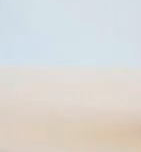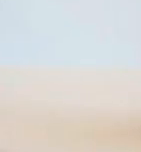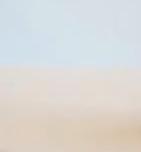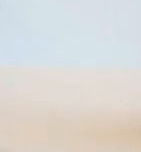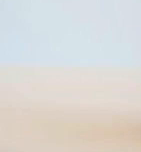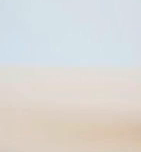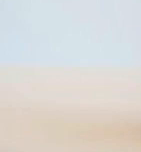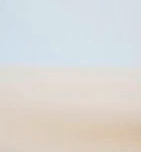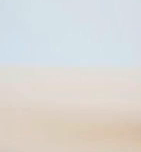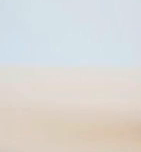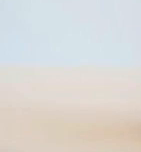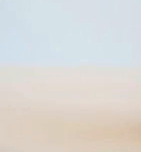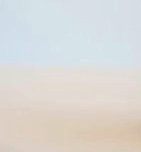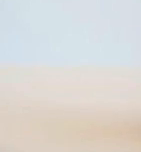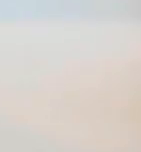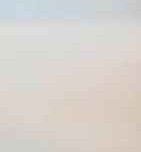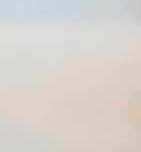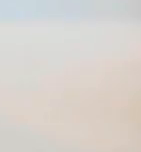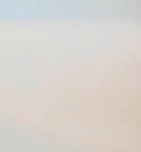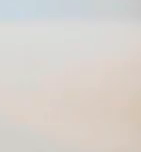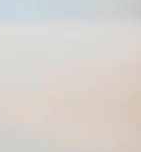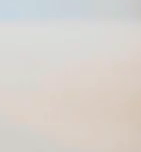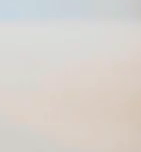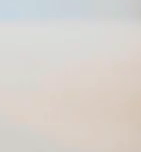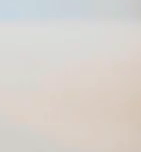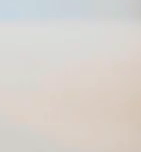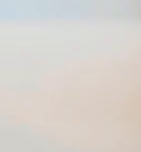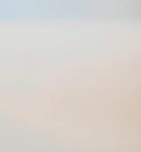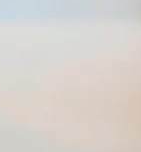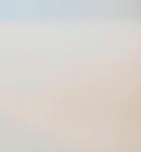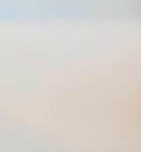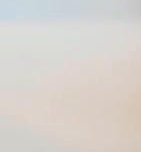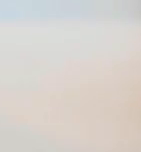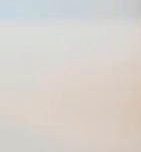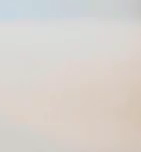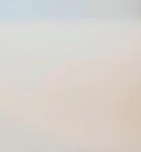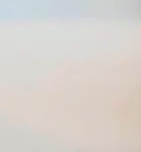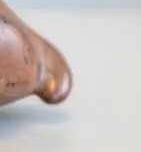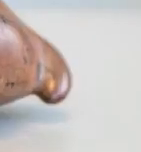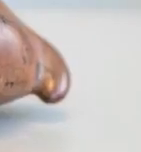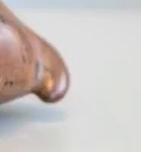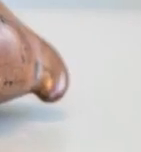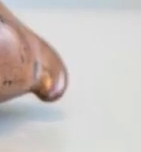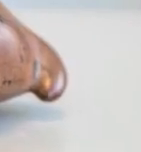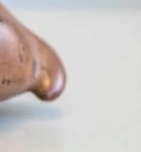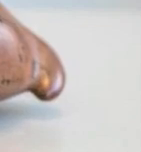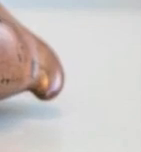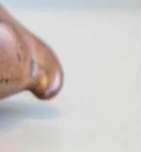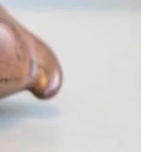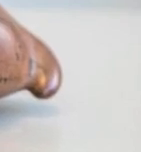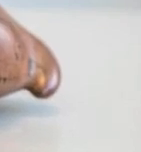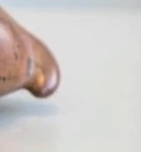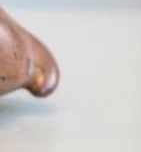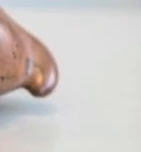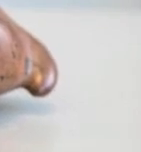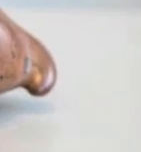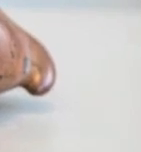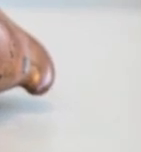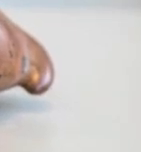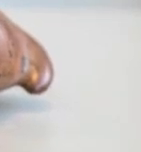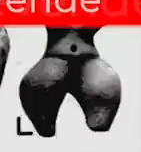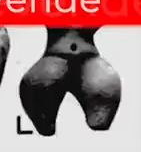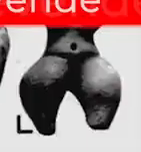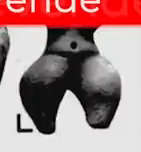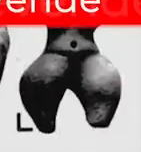año, y ante el fuerte llamado de México, una casa de subastas de Bélgica retiró de la venta tres piezas de patrimonio